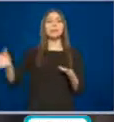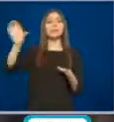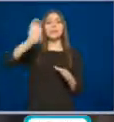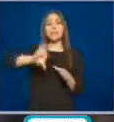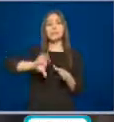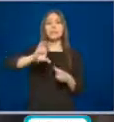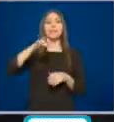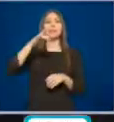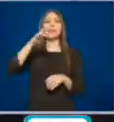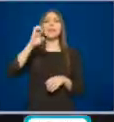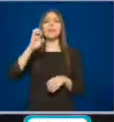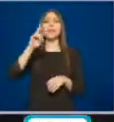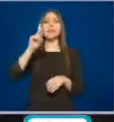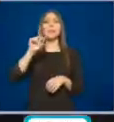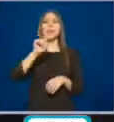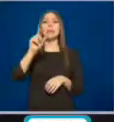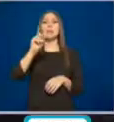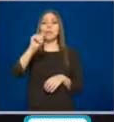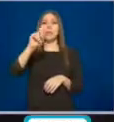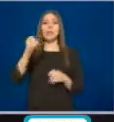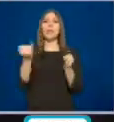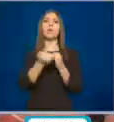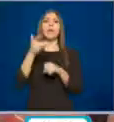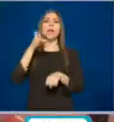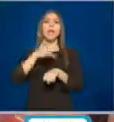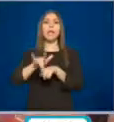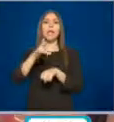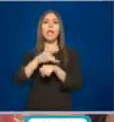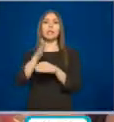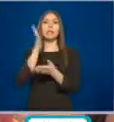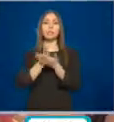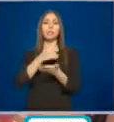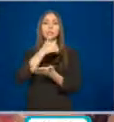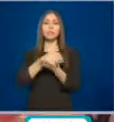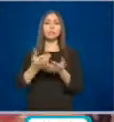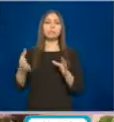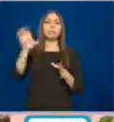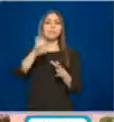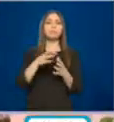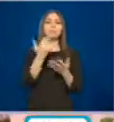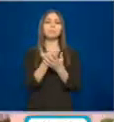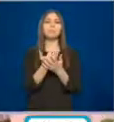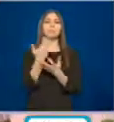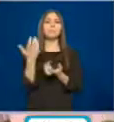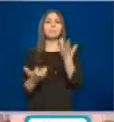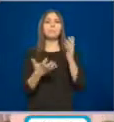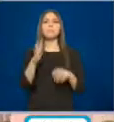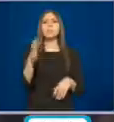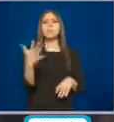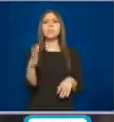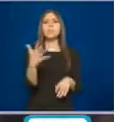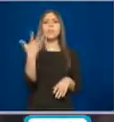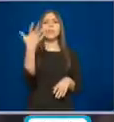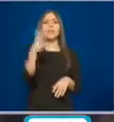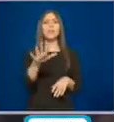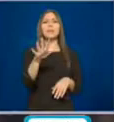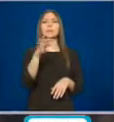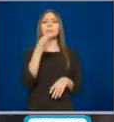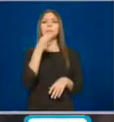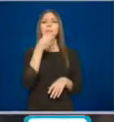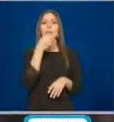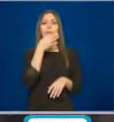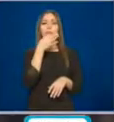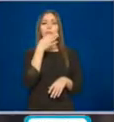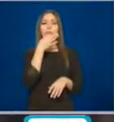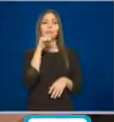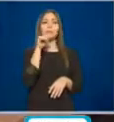de cortar. Muy bien, por nuestro cierto. queso y lo vamos a dejar cocinar aproximadamente unos 10 minutitos. No necesita Este no se mucha cocción. alcanza a fundir como tal, ¿verdad?